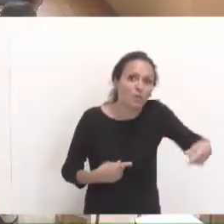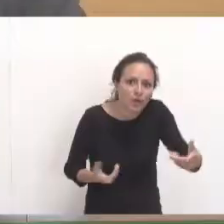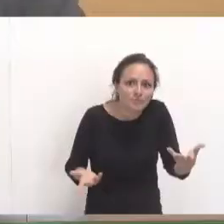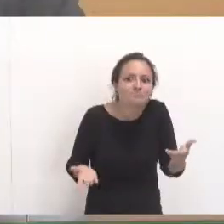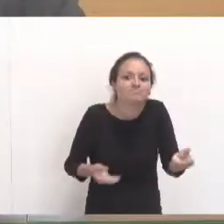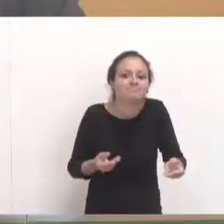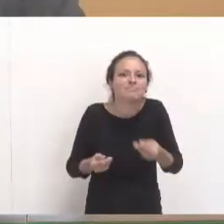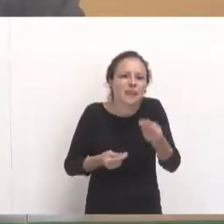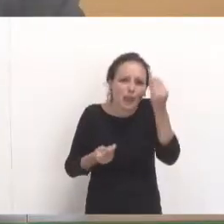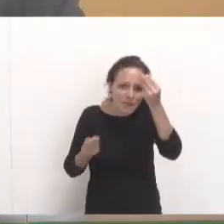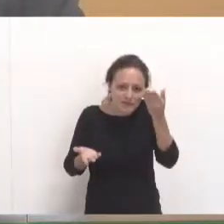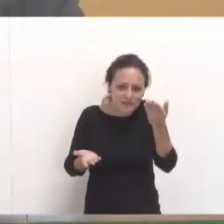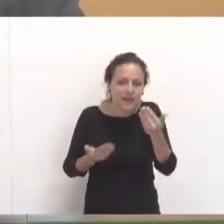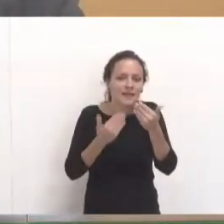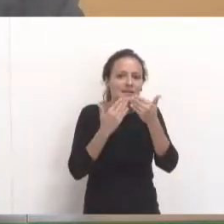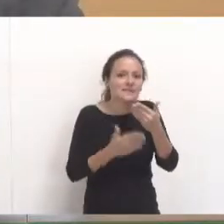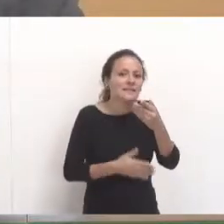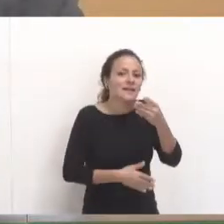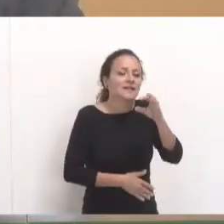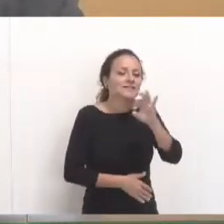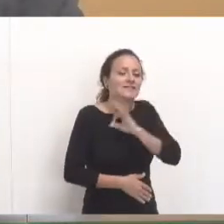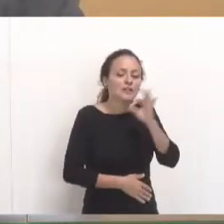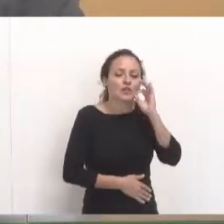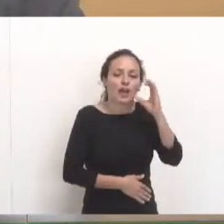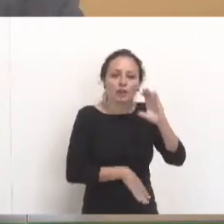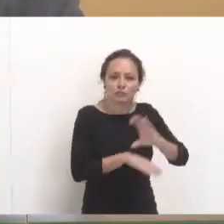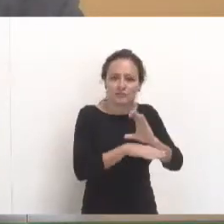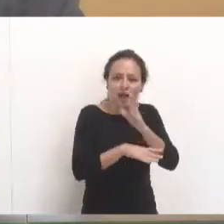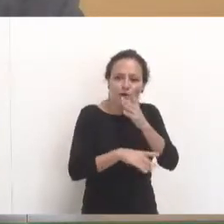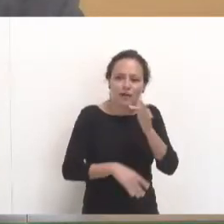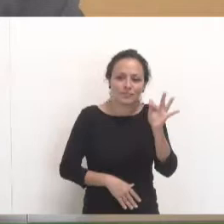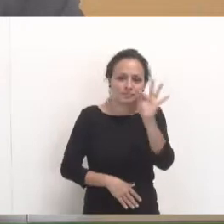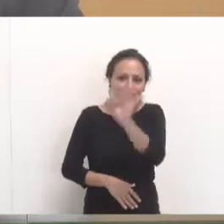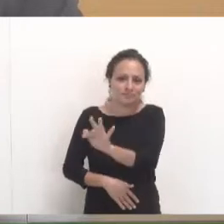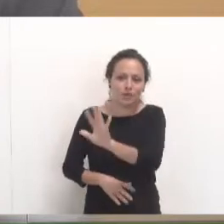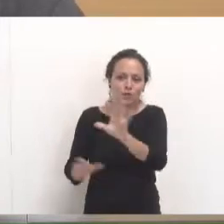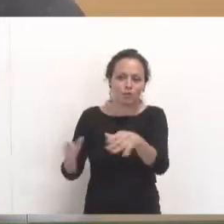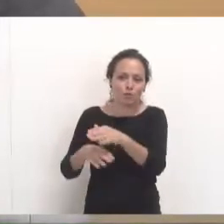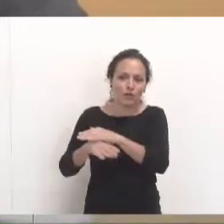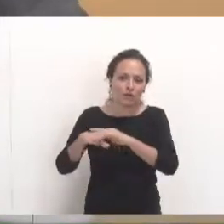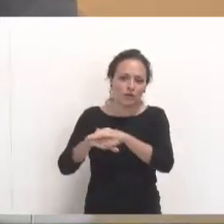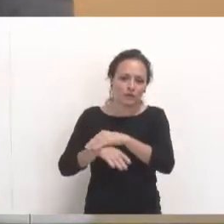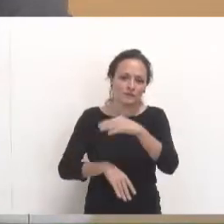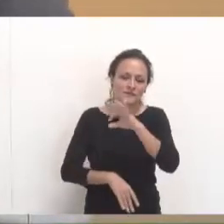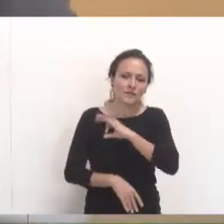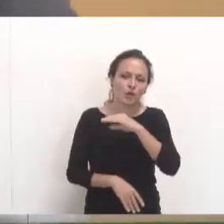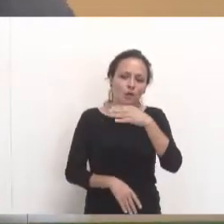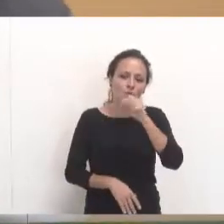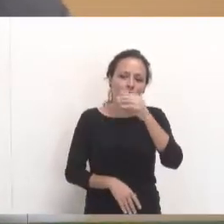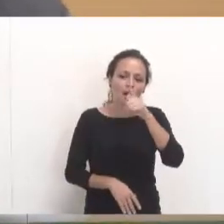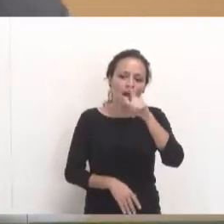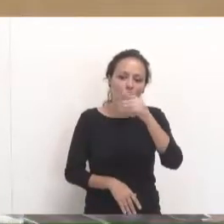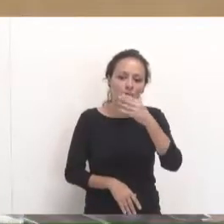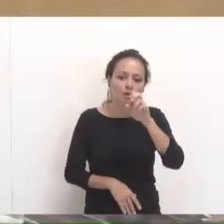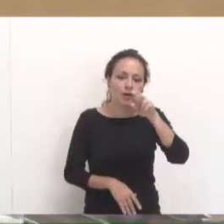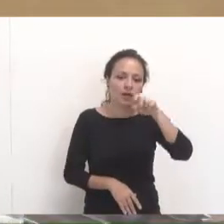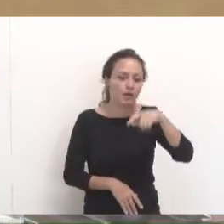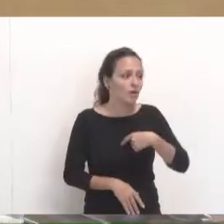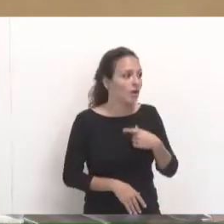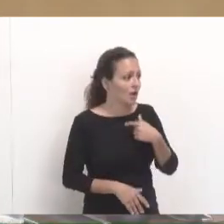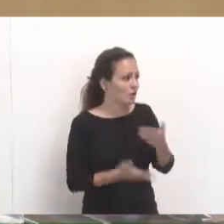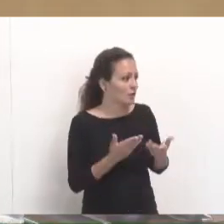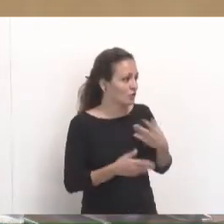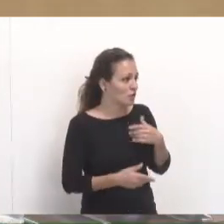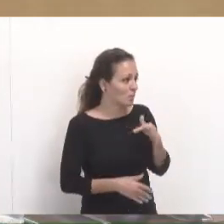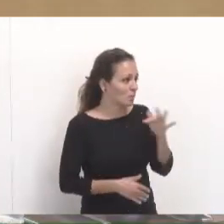señora consejera. Tiene la palabra por el Grupo de Gobierno, señor Balbuena. Sí. La valoración que hago es positiva. Muy bien, muchas